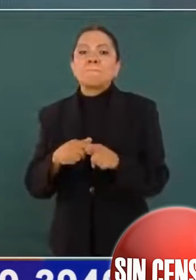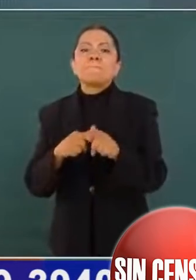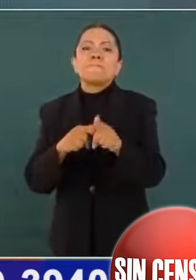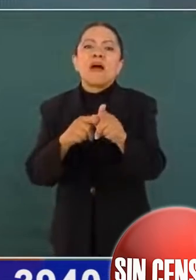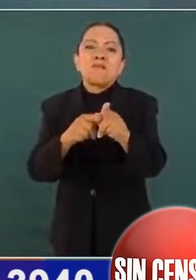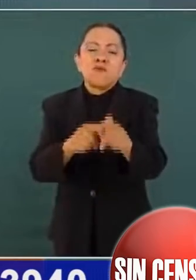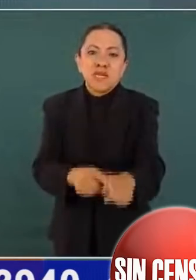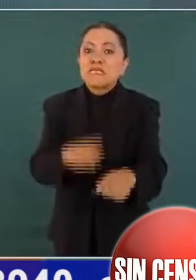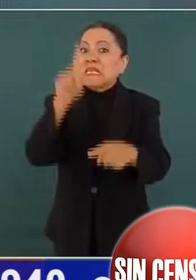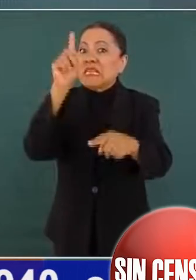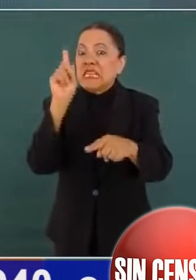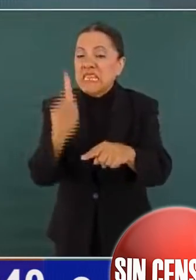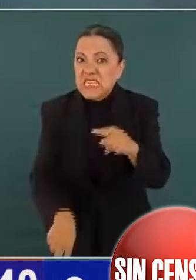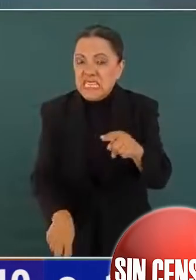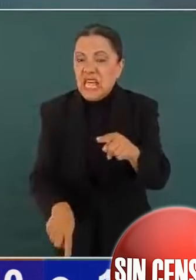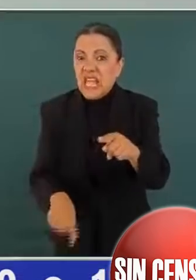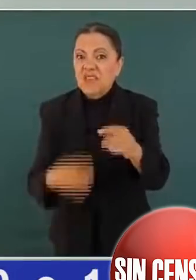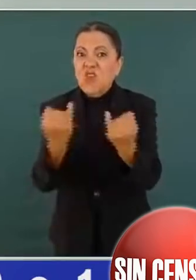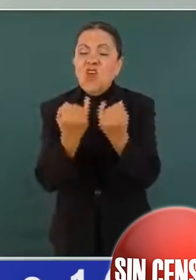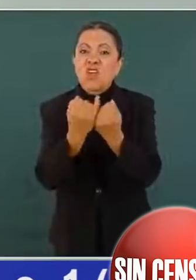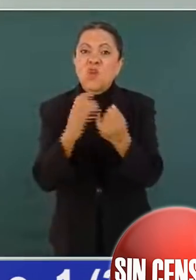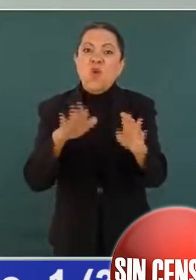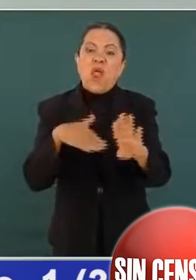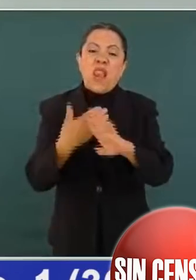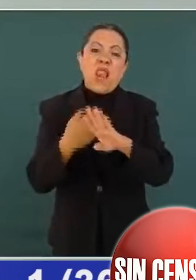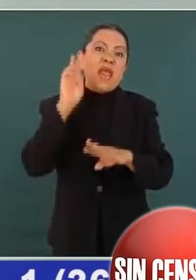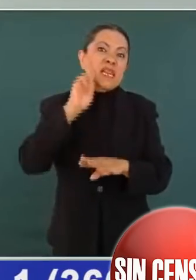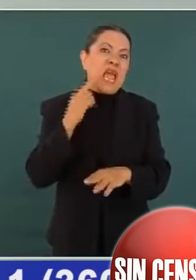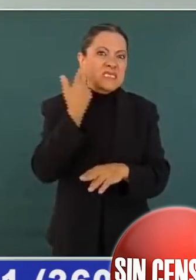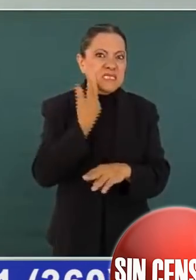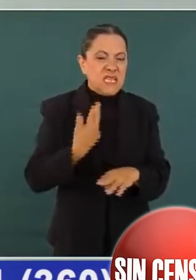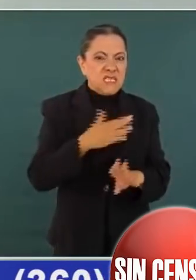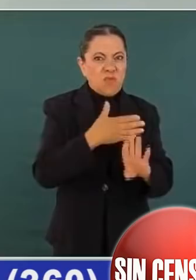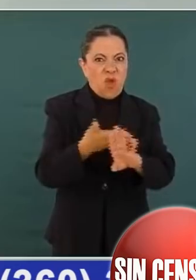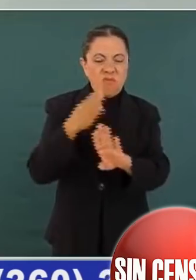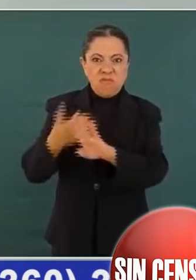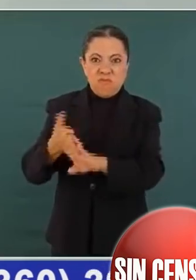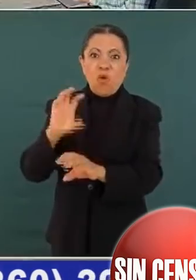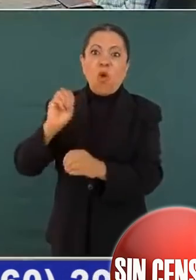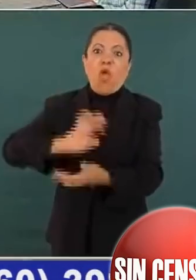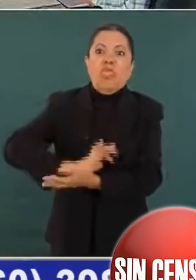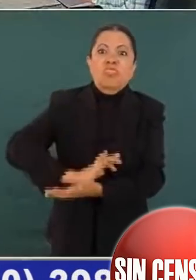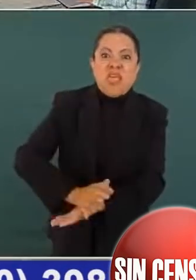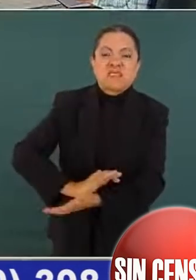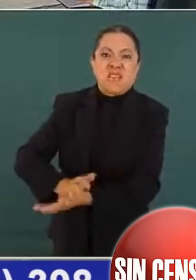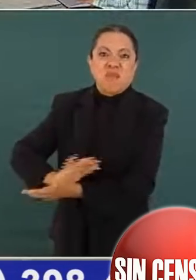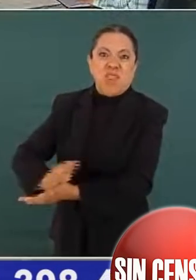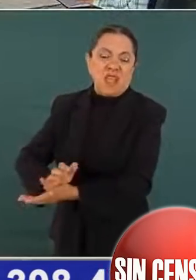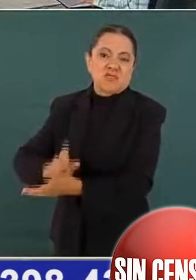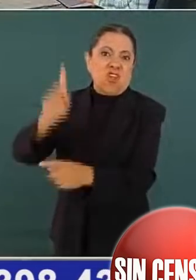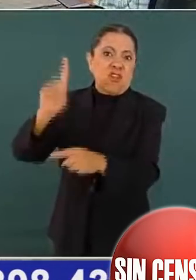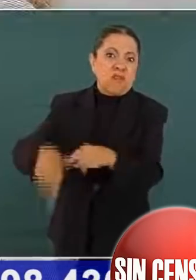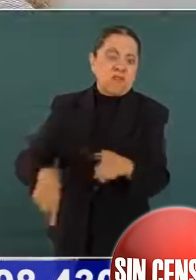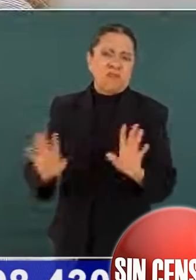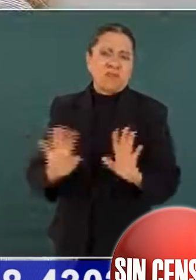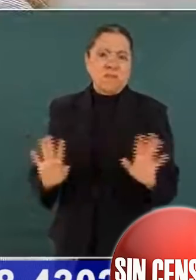racismo y la discriminación. ¿Va a permanecer el CONAPRED?